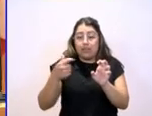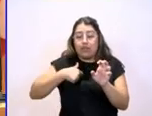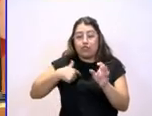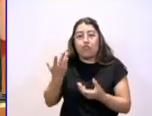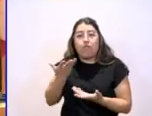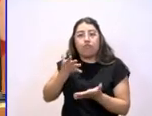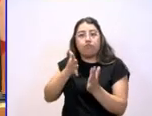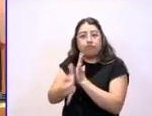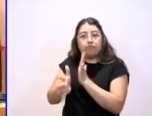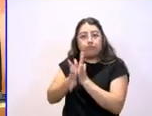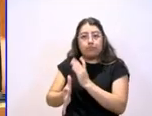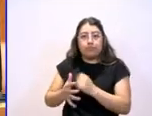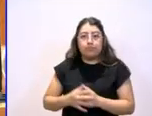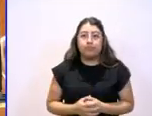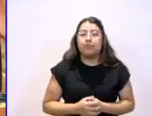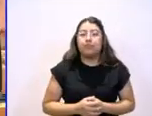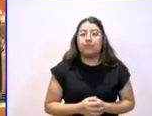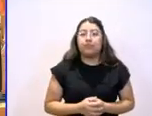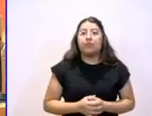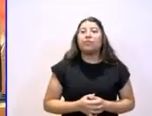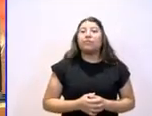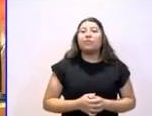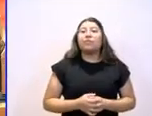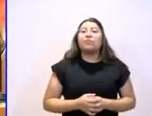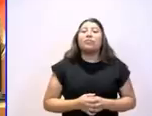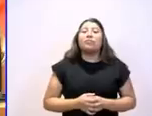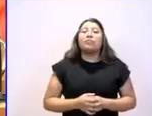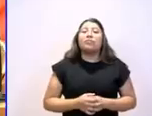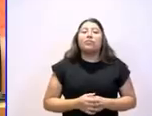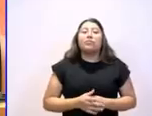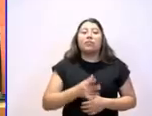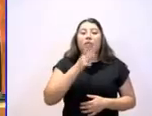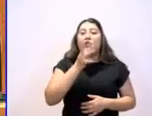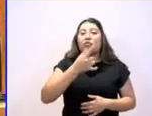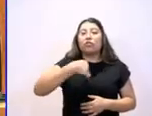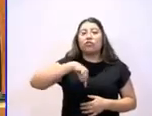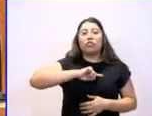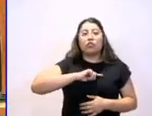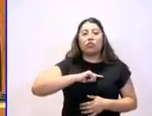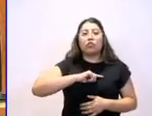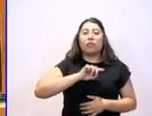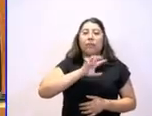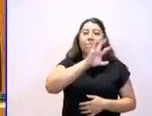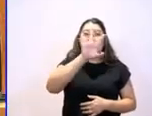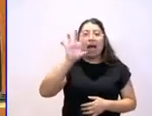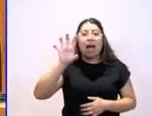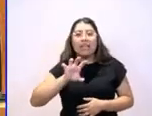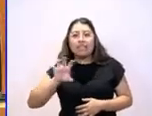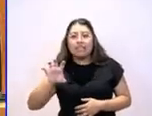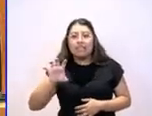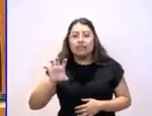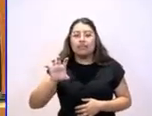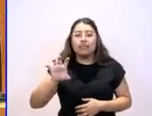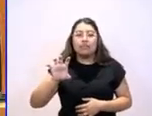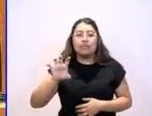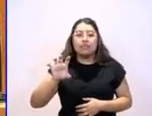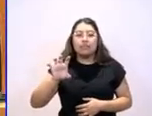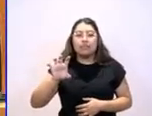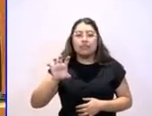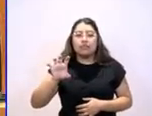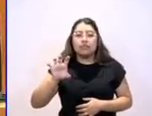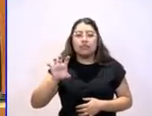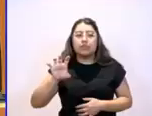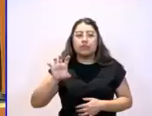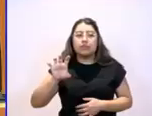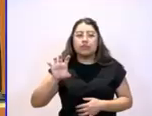la cuestión el hecho de que condenemos a los países del